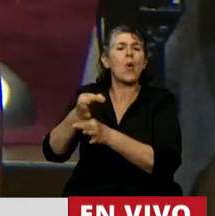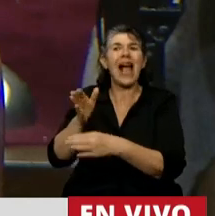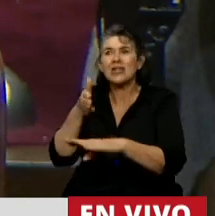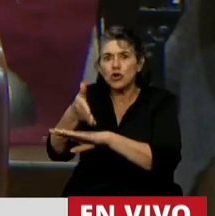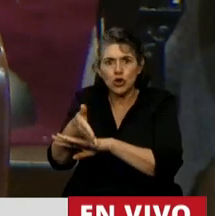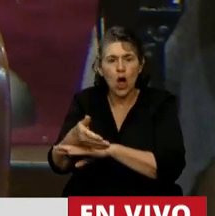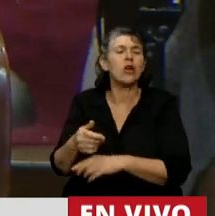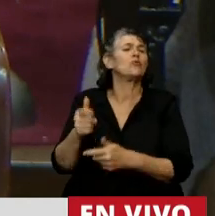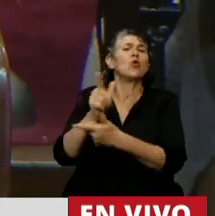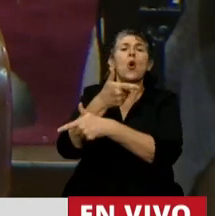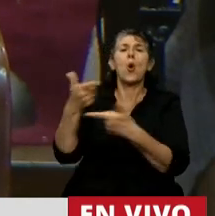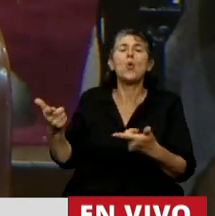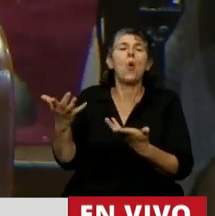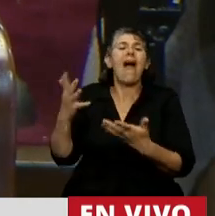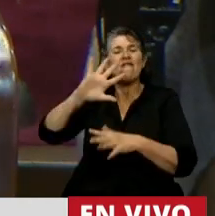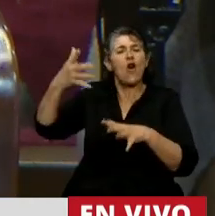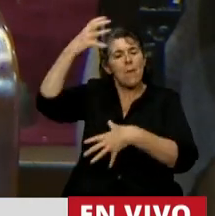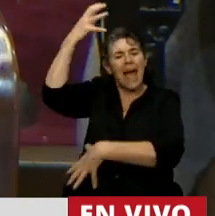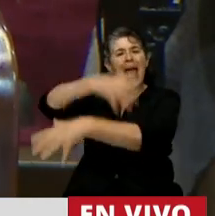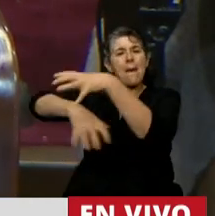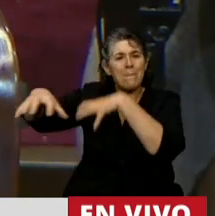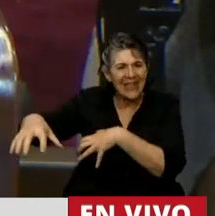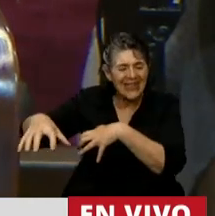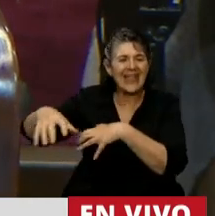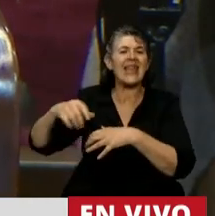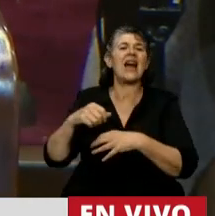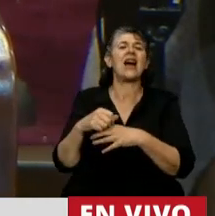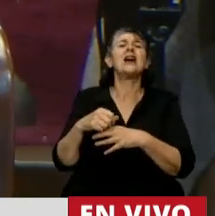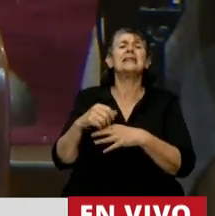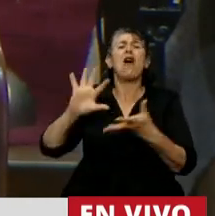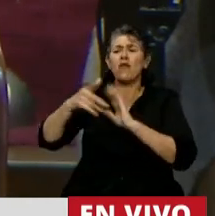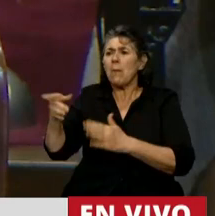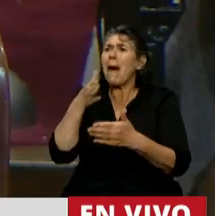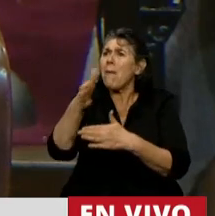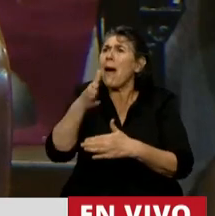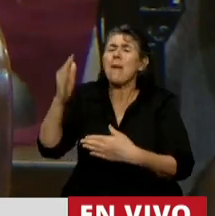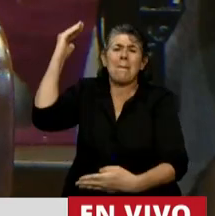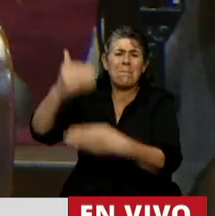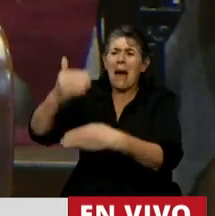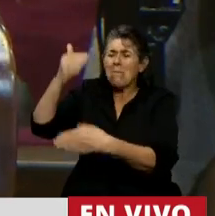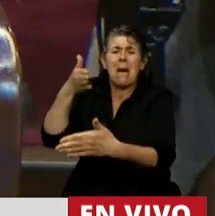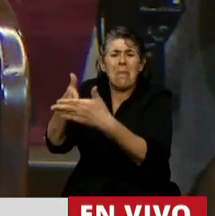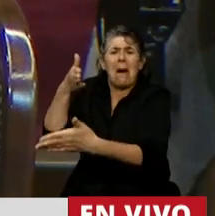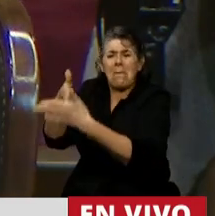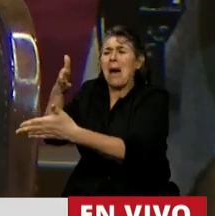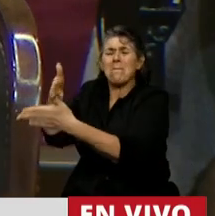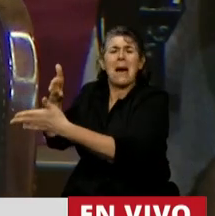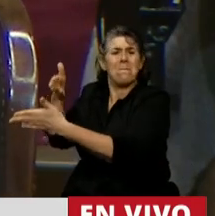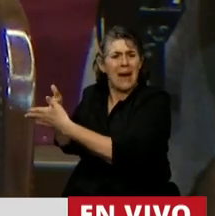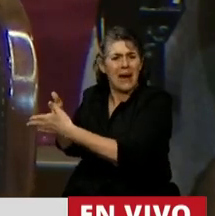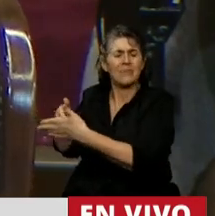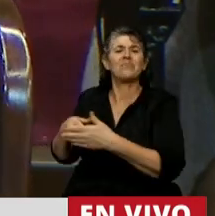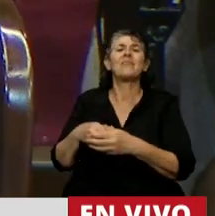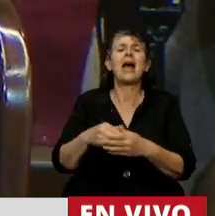falta y ausencia total de empatía, del cierre constante de puertas. Basta de negación institucional, basta